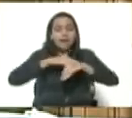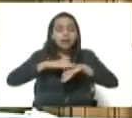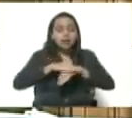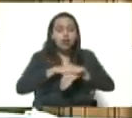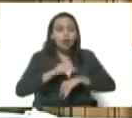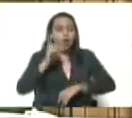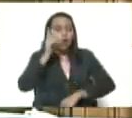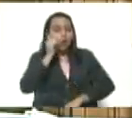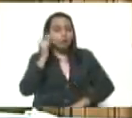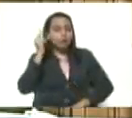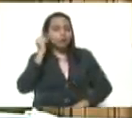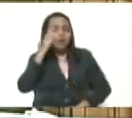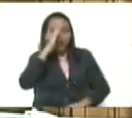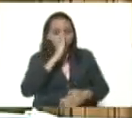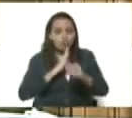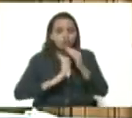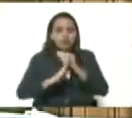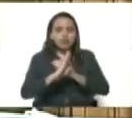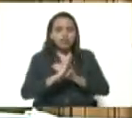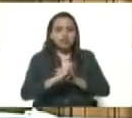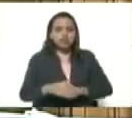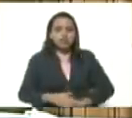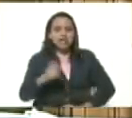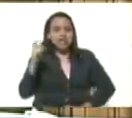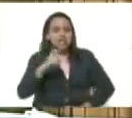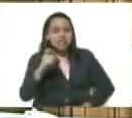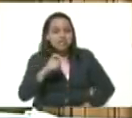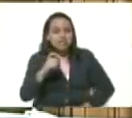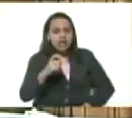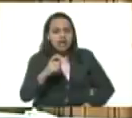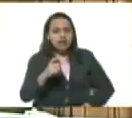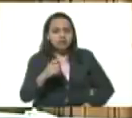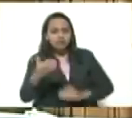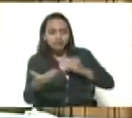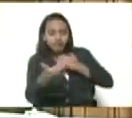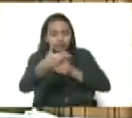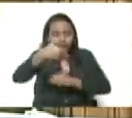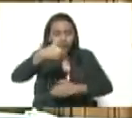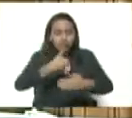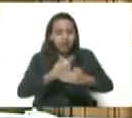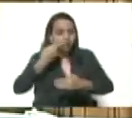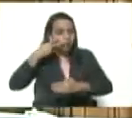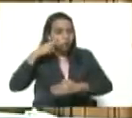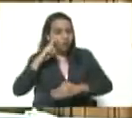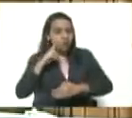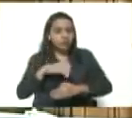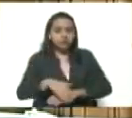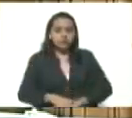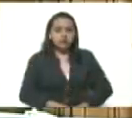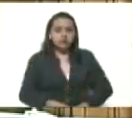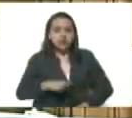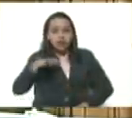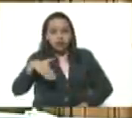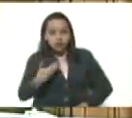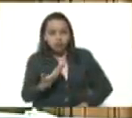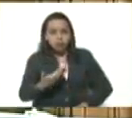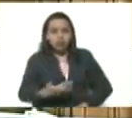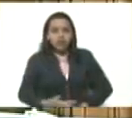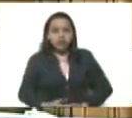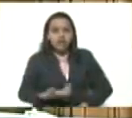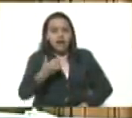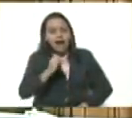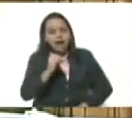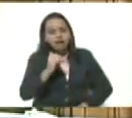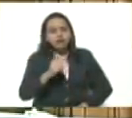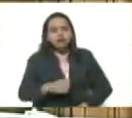mujeres humildes que por necesidad forzosa pasaron por las trochas y los pude haber